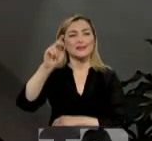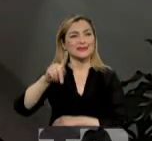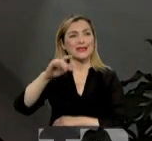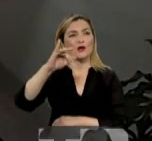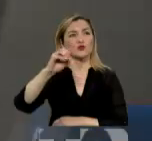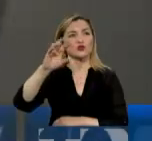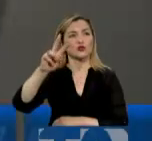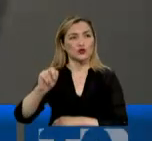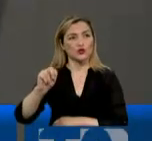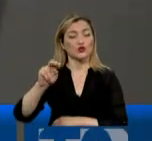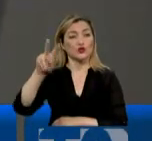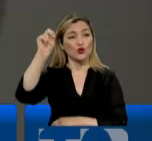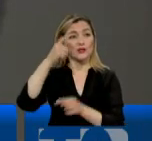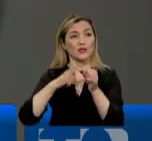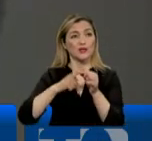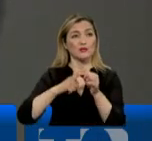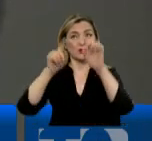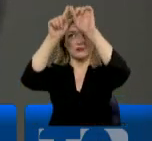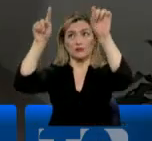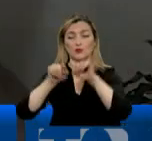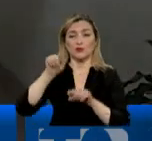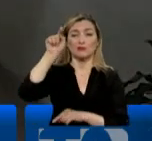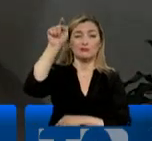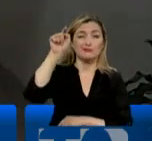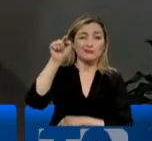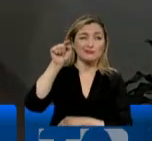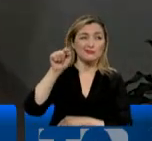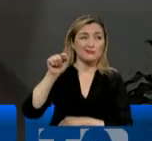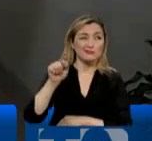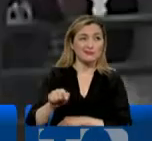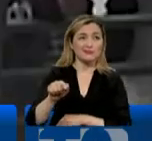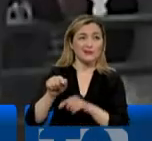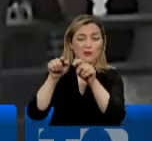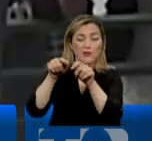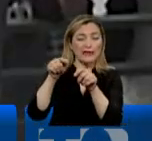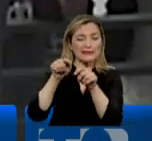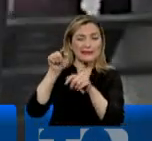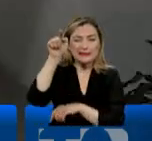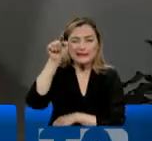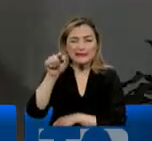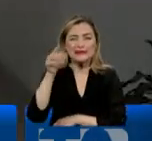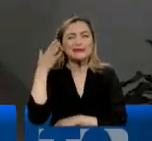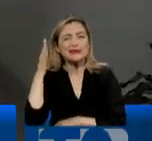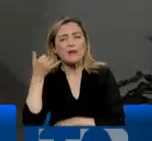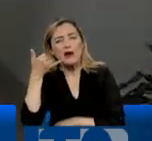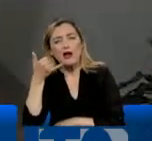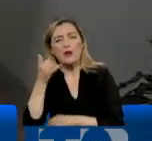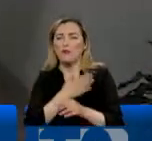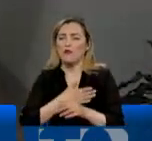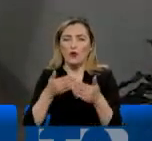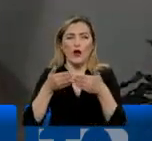varios domicilios, esperando que alguien abra el portón, el otro trepa por la puerta para inhabilitar el seguro y entrar.